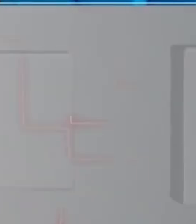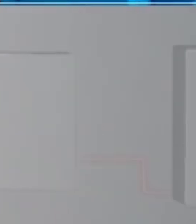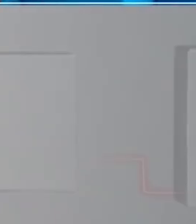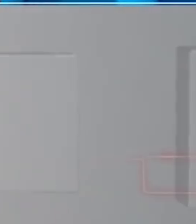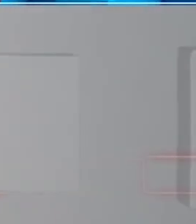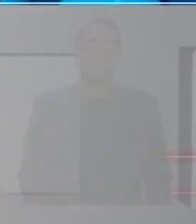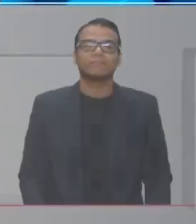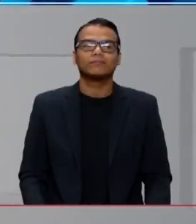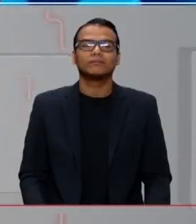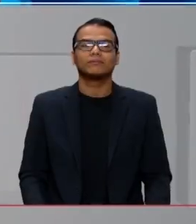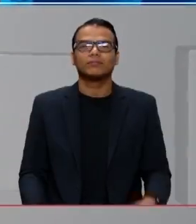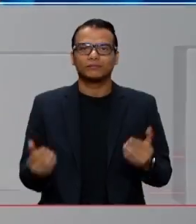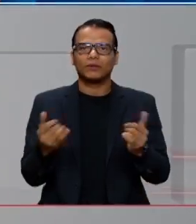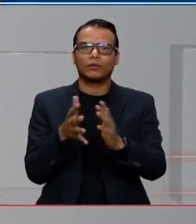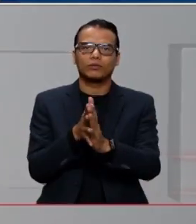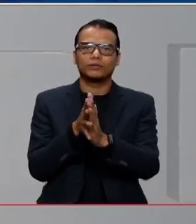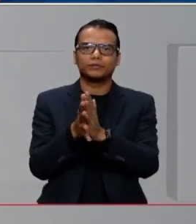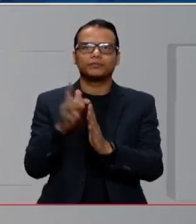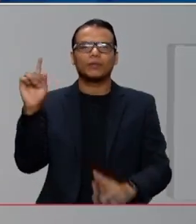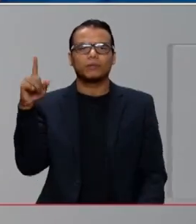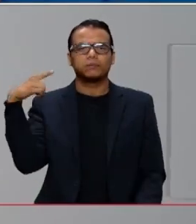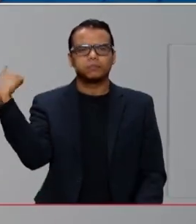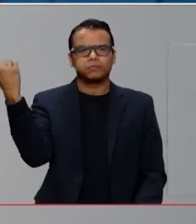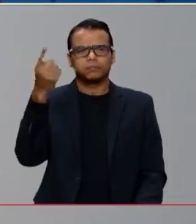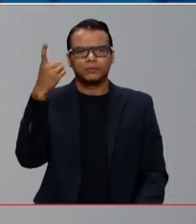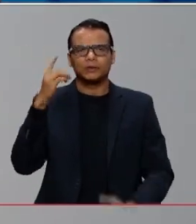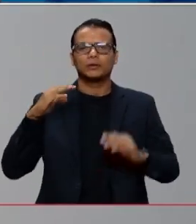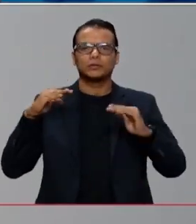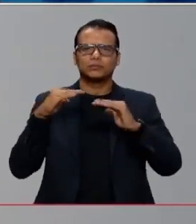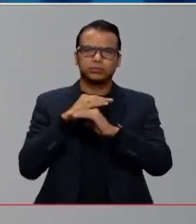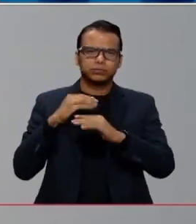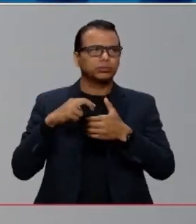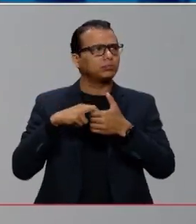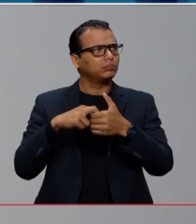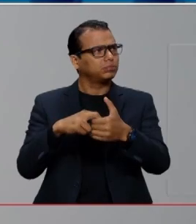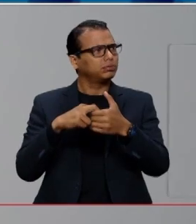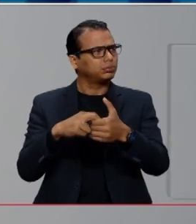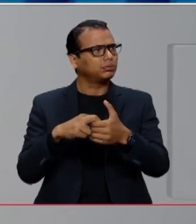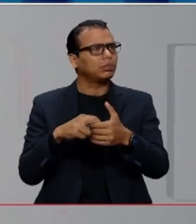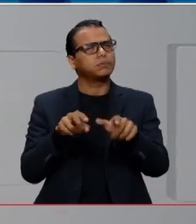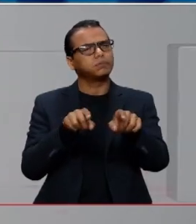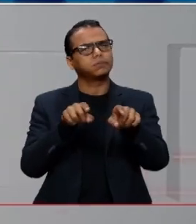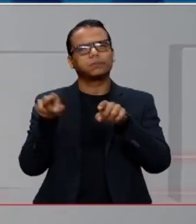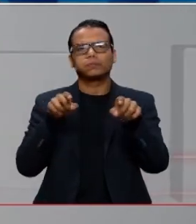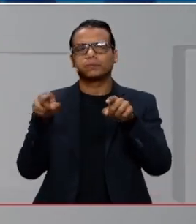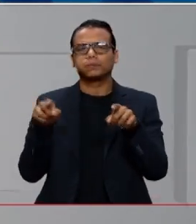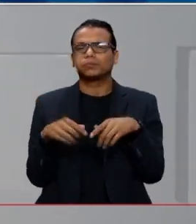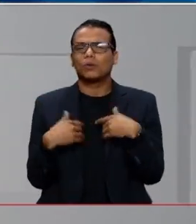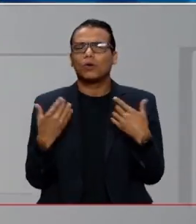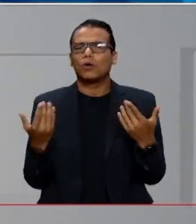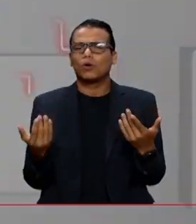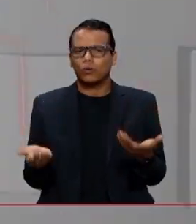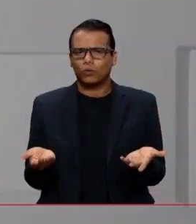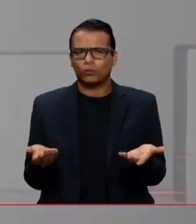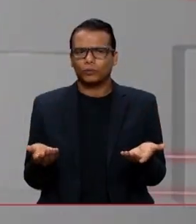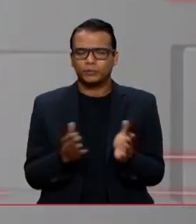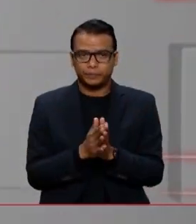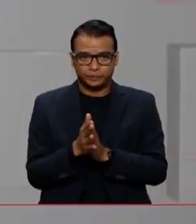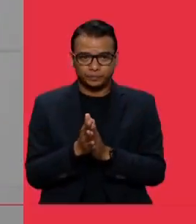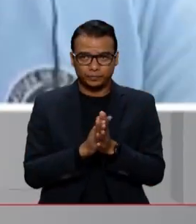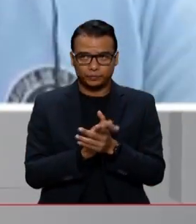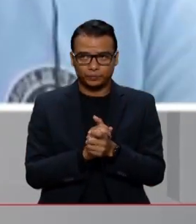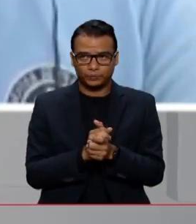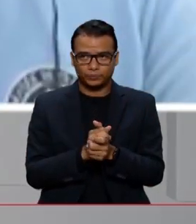Y lo hacemos para conocer cómo está en este momento o cómo están las vías de la capital del departamento del Valle del Cauca. Así